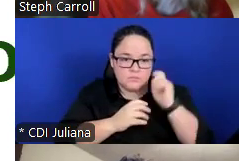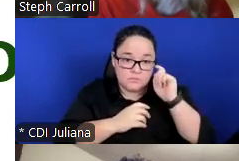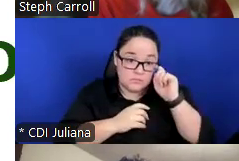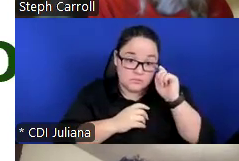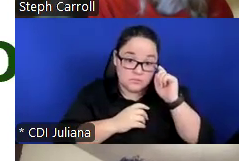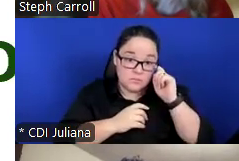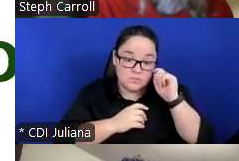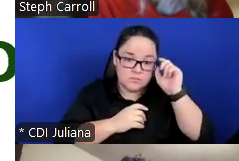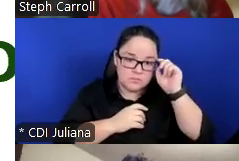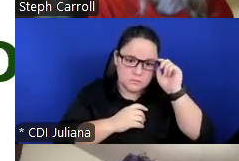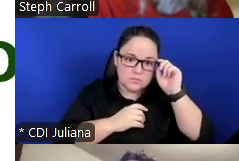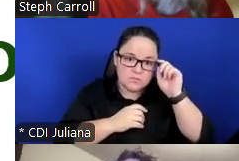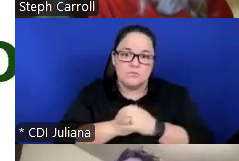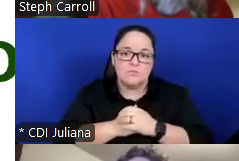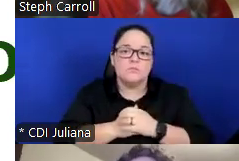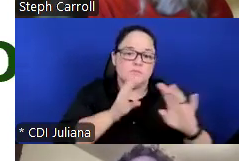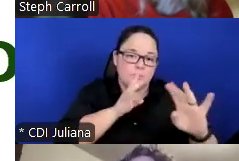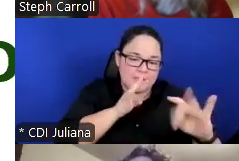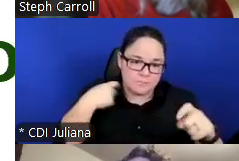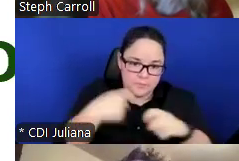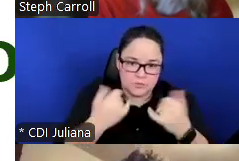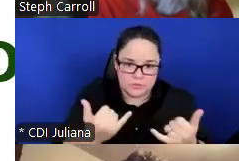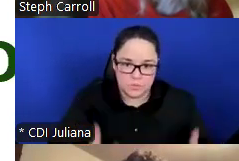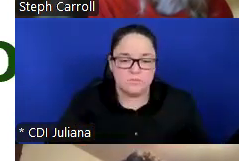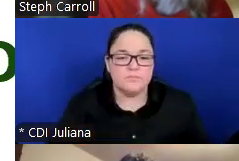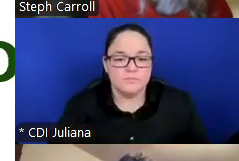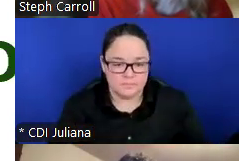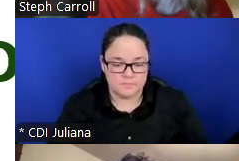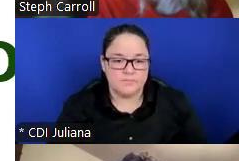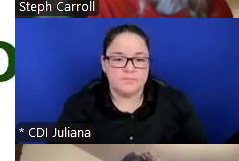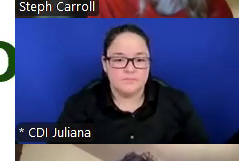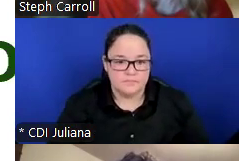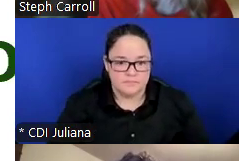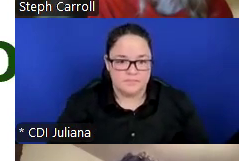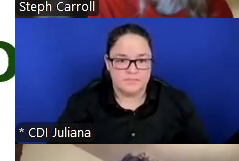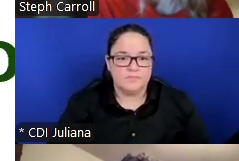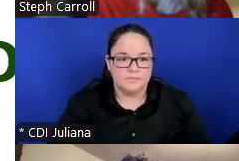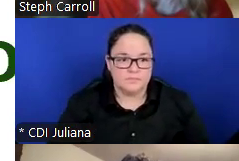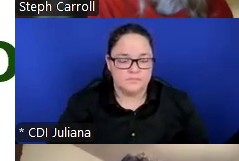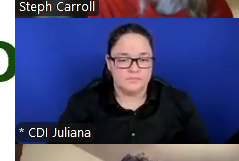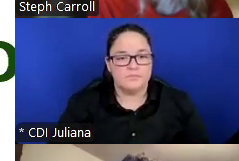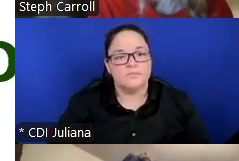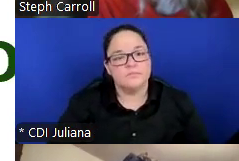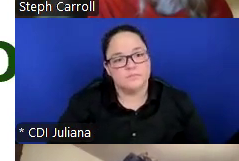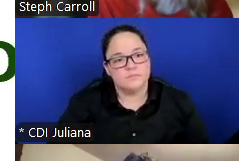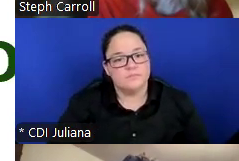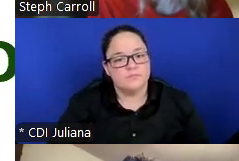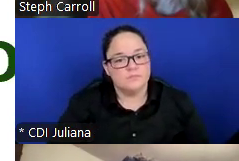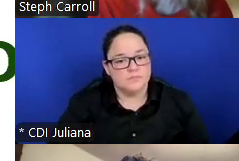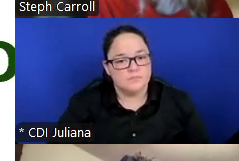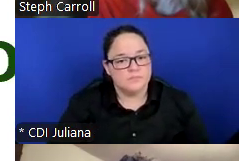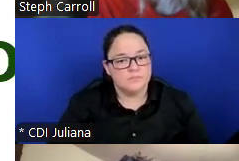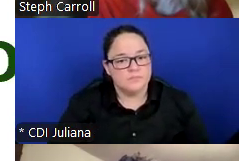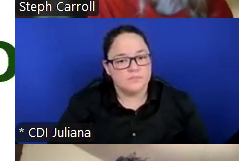Hoy estaremos usando la función de interpretación de Zoom que ya está activada. Verá un icono